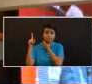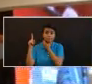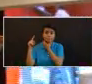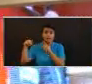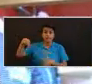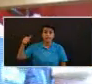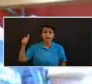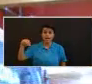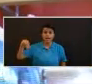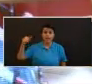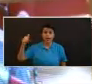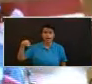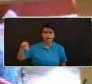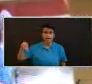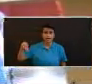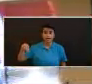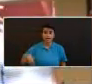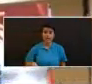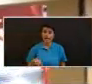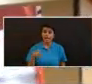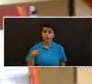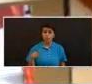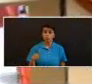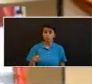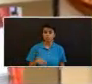Naamán, el general asirio,